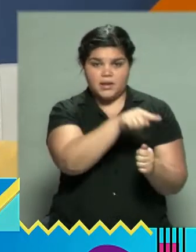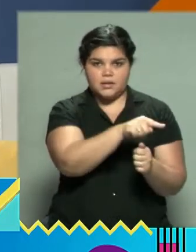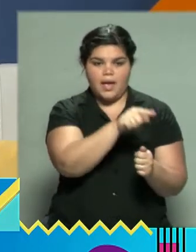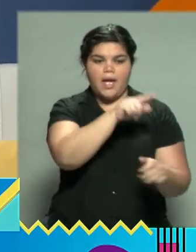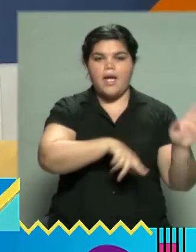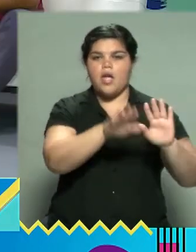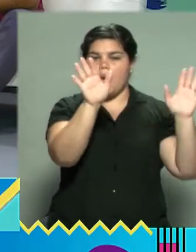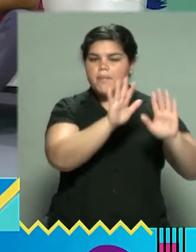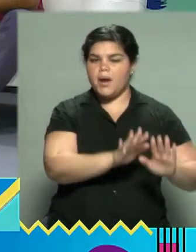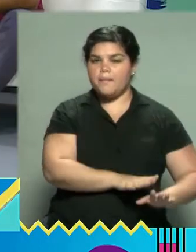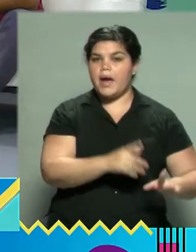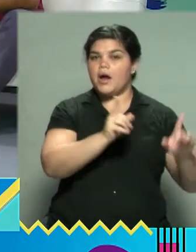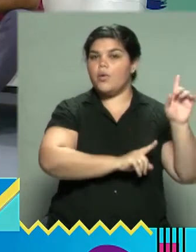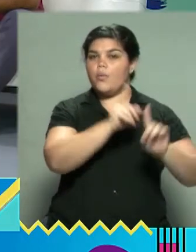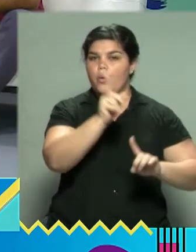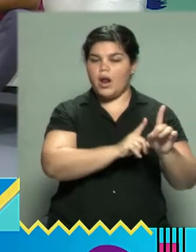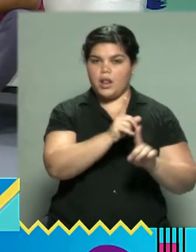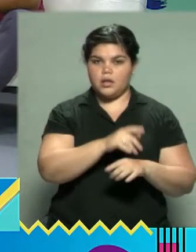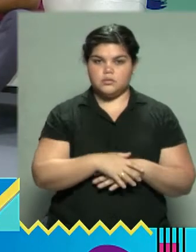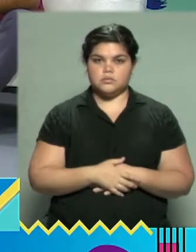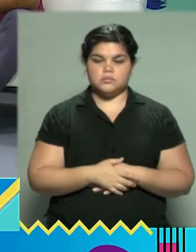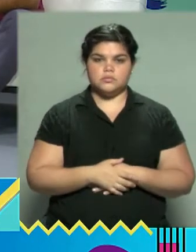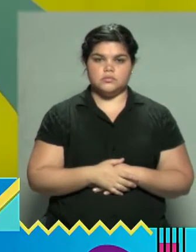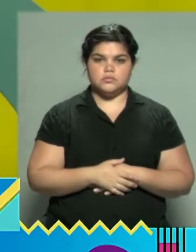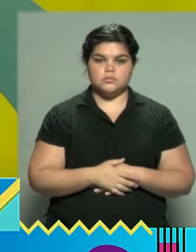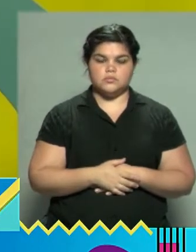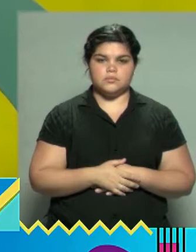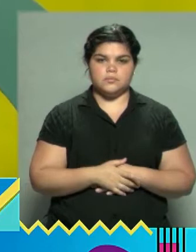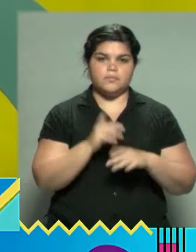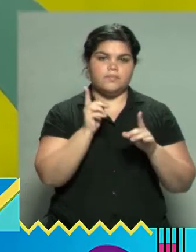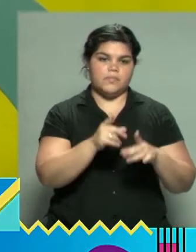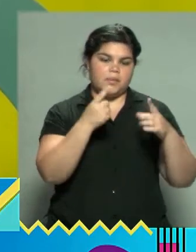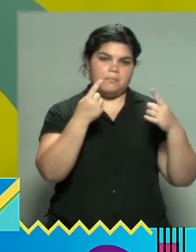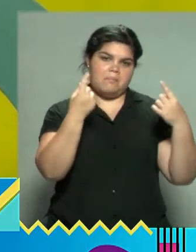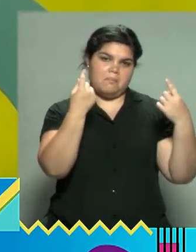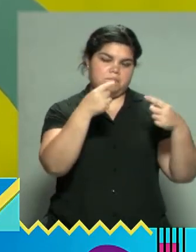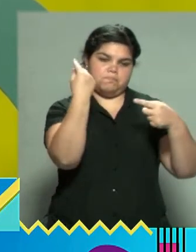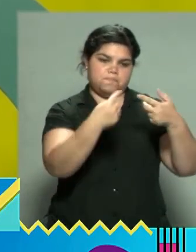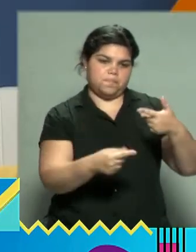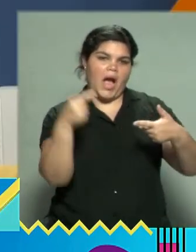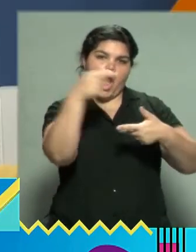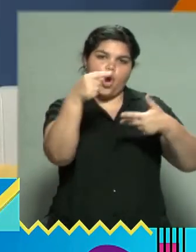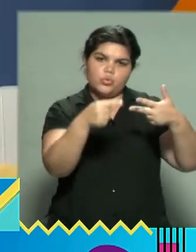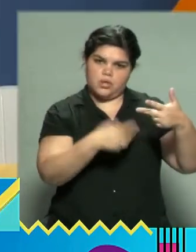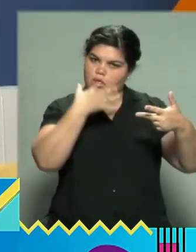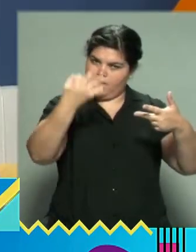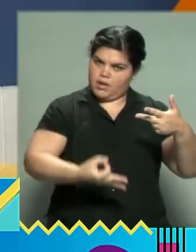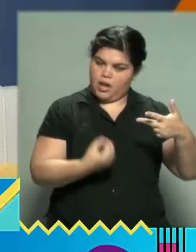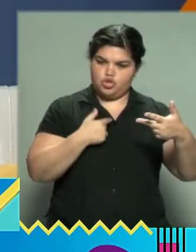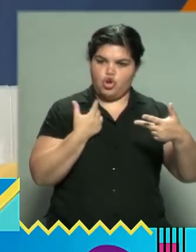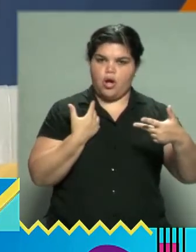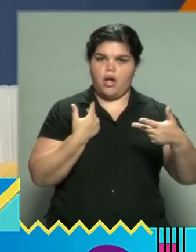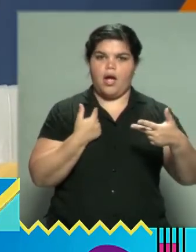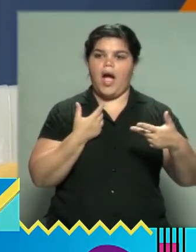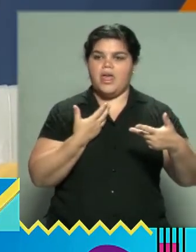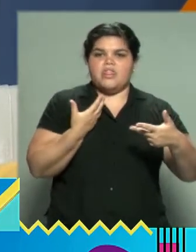empiezan a generar dentro de lo que son las causas que probablemente sean sean verdaderas, no voy a venir a poner la